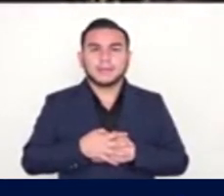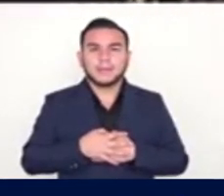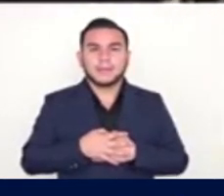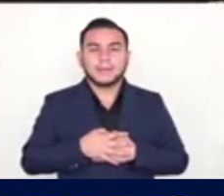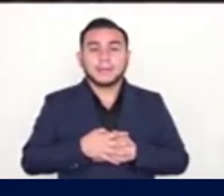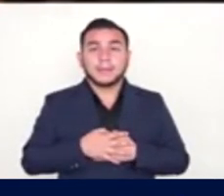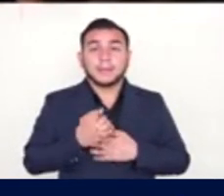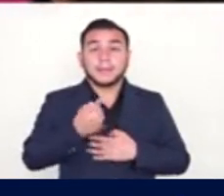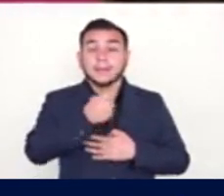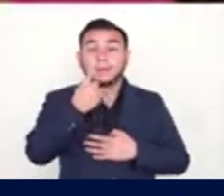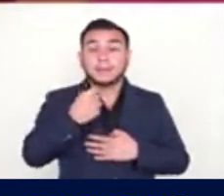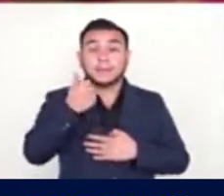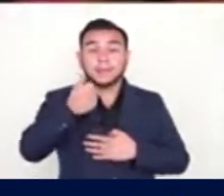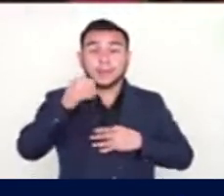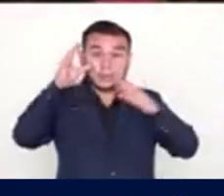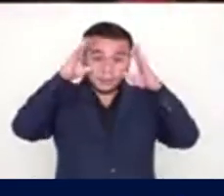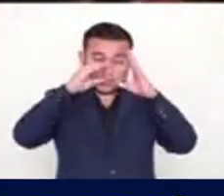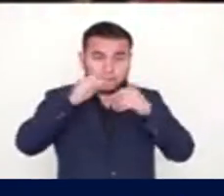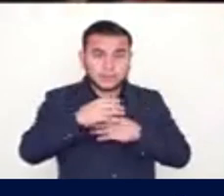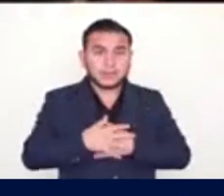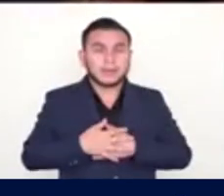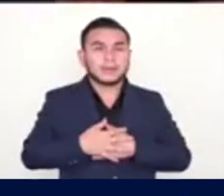No había preguntado, presidente. Buenas noches.